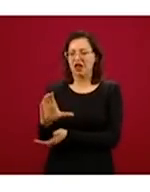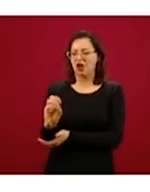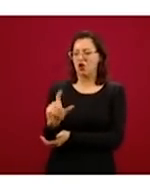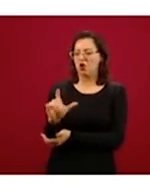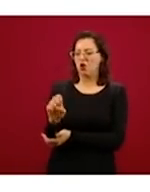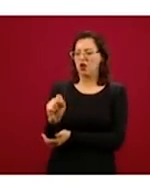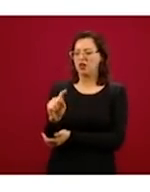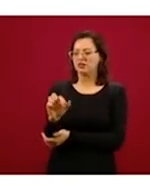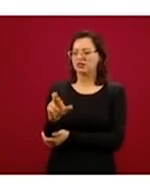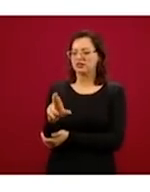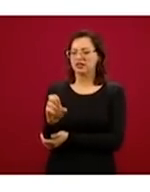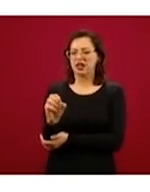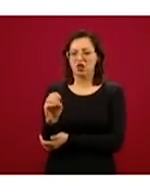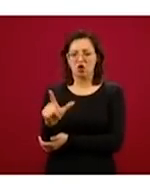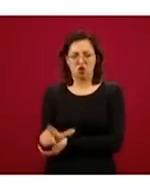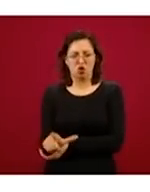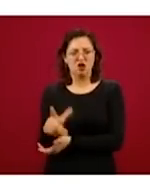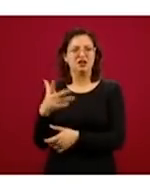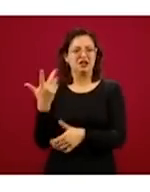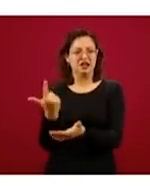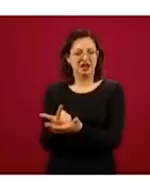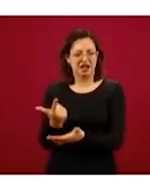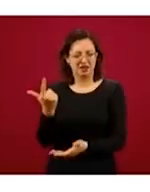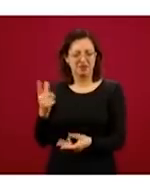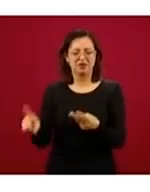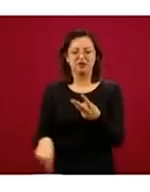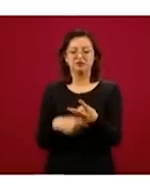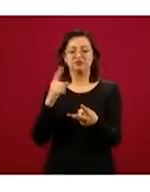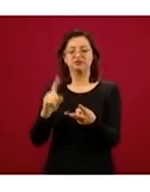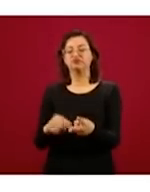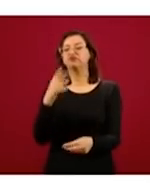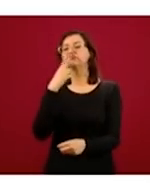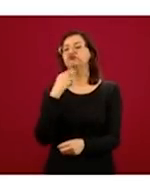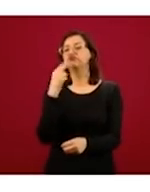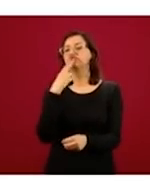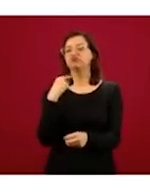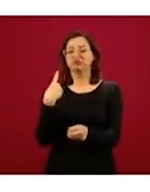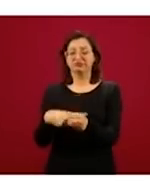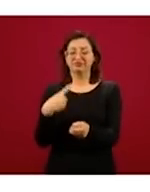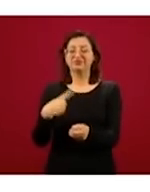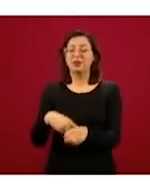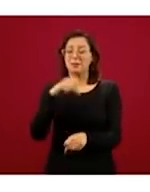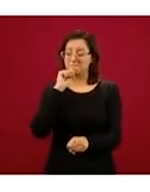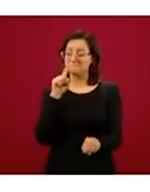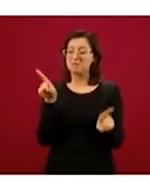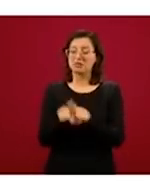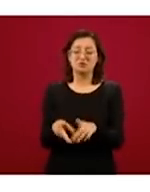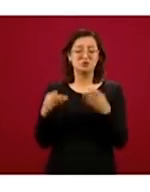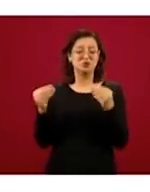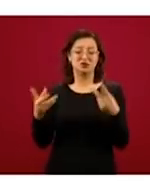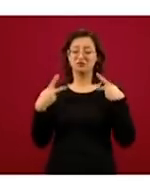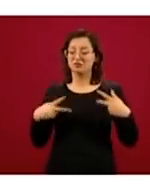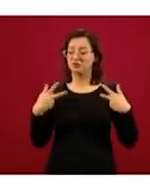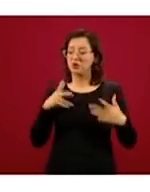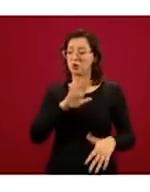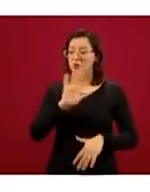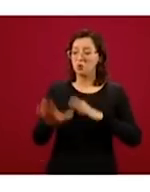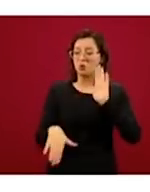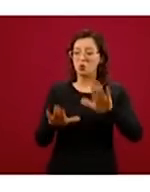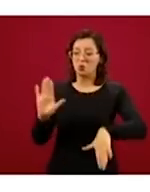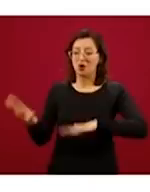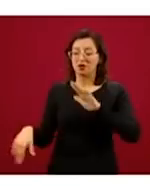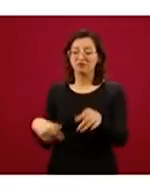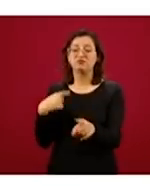metabolismo de las grasas en la sangre y la diabetes que también es la segunda causa de muerte y un condicionante muy importante de los